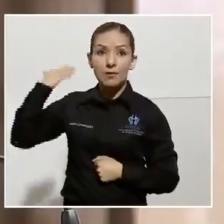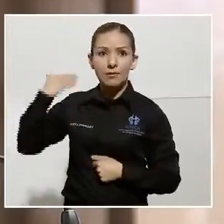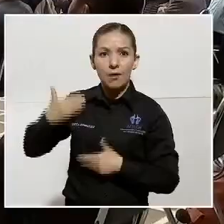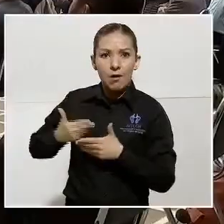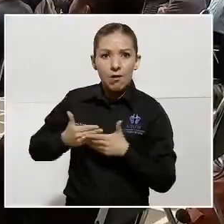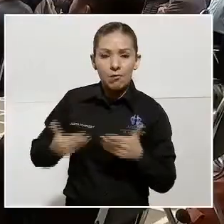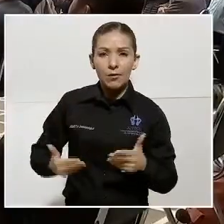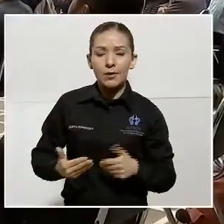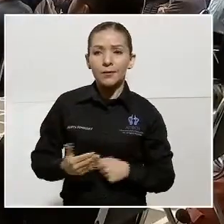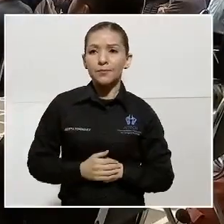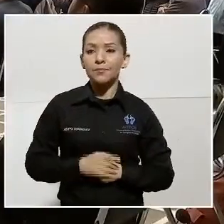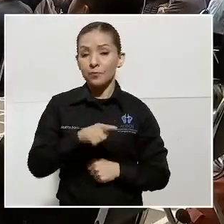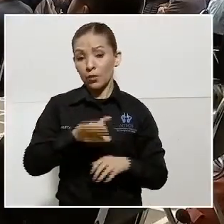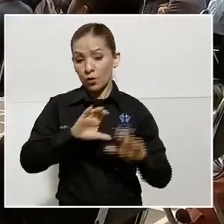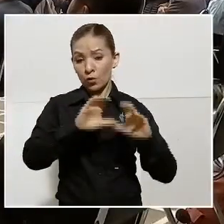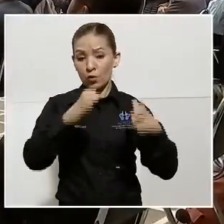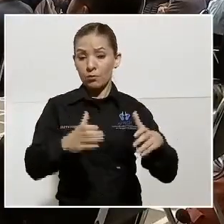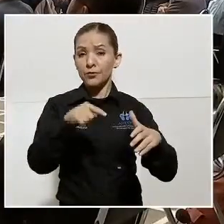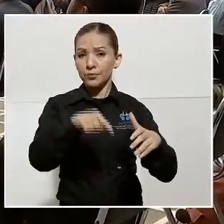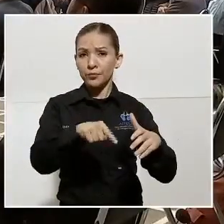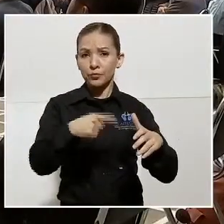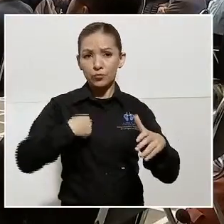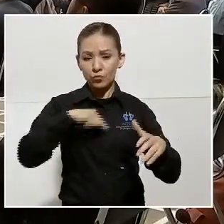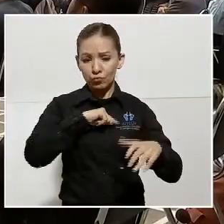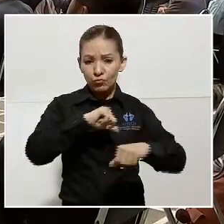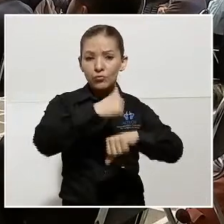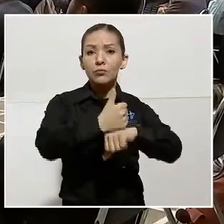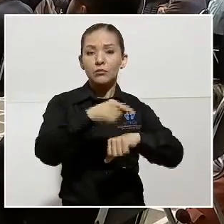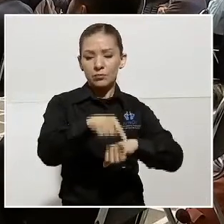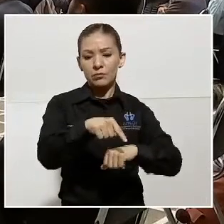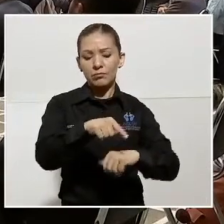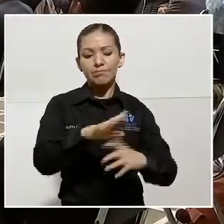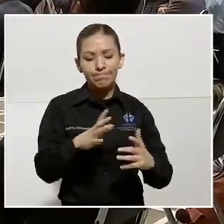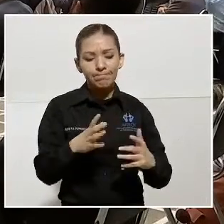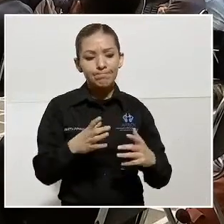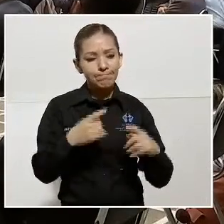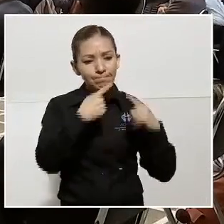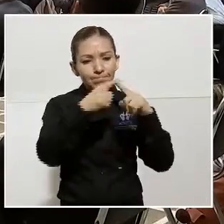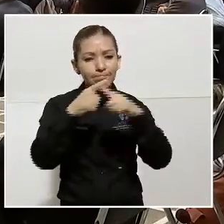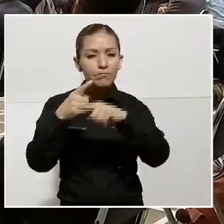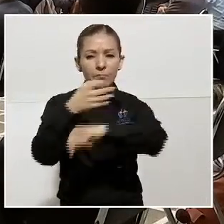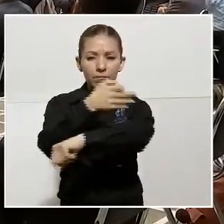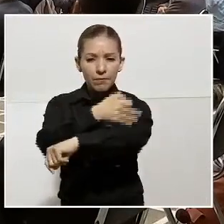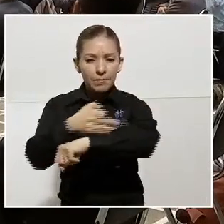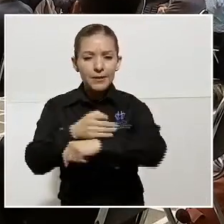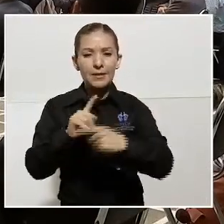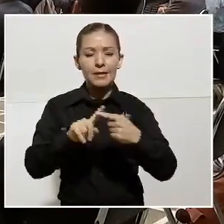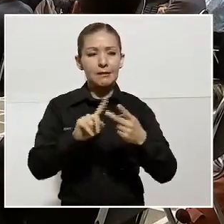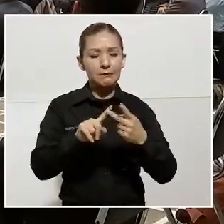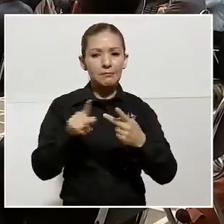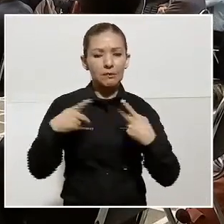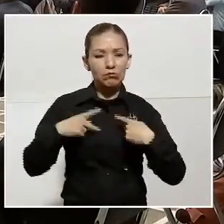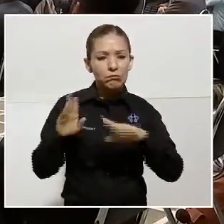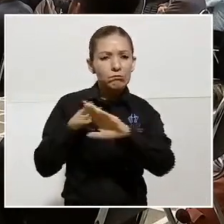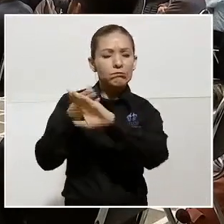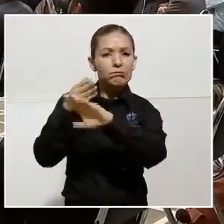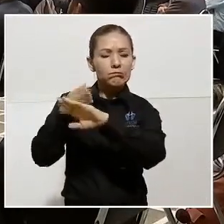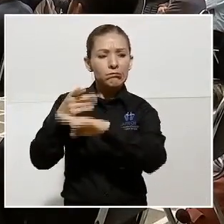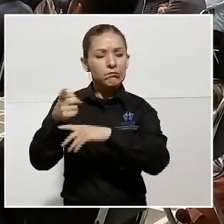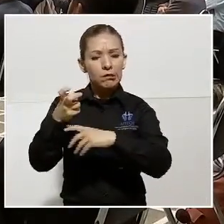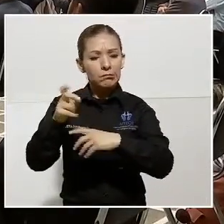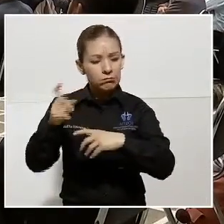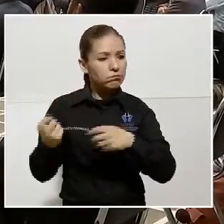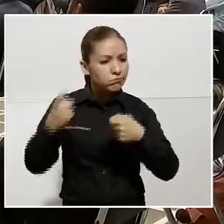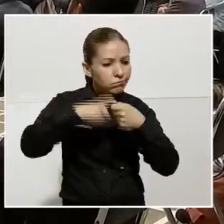La comisión que hoy instalamos fue diseñada junto con los colectivos de familiares y víctimas y con la opinión de